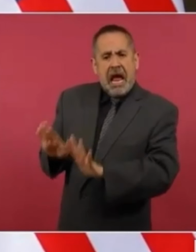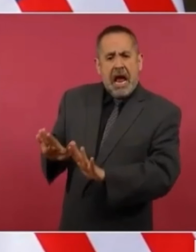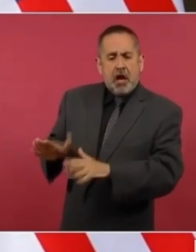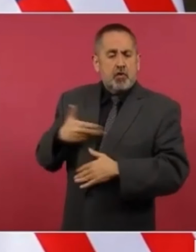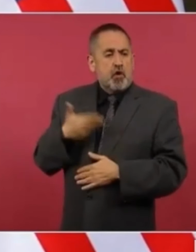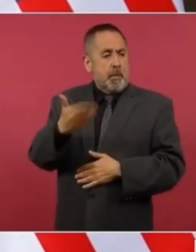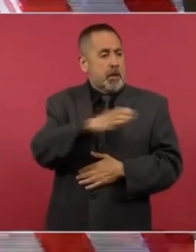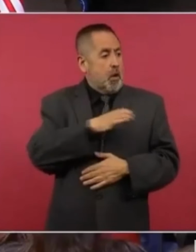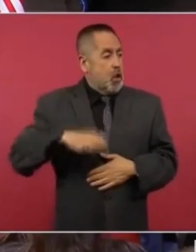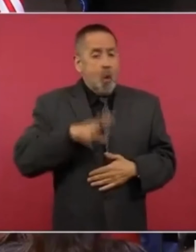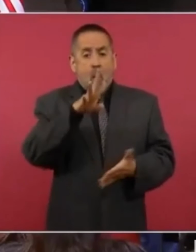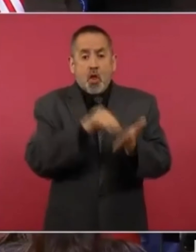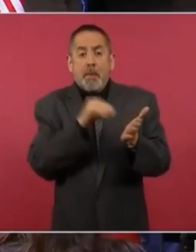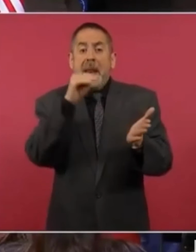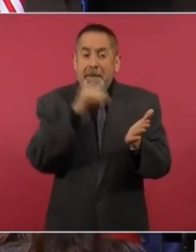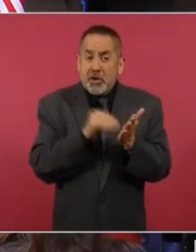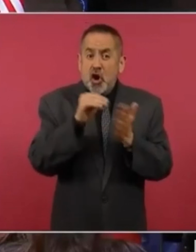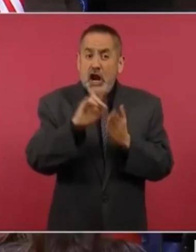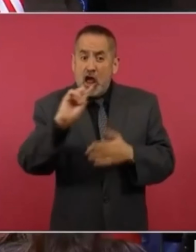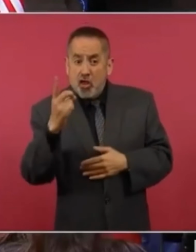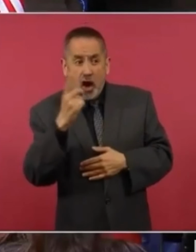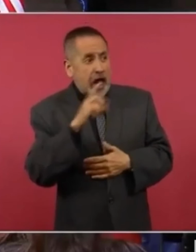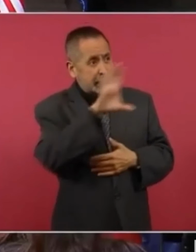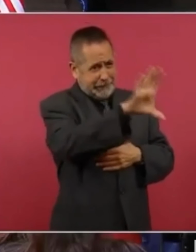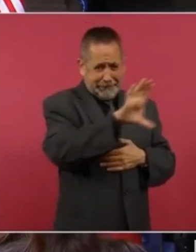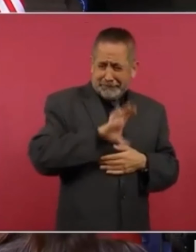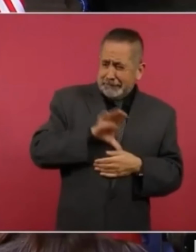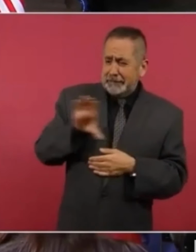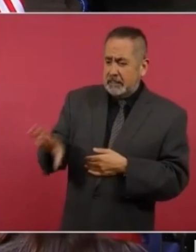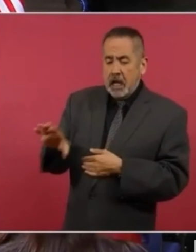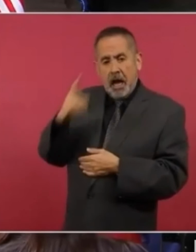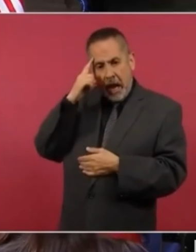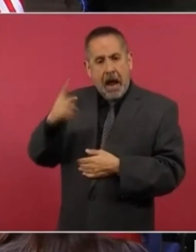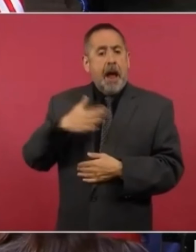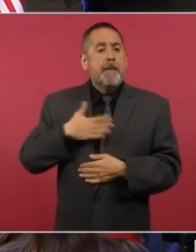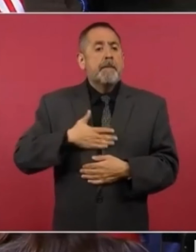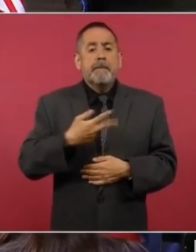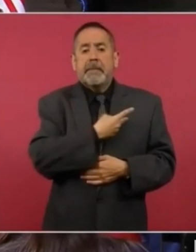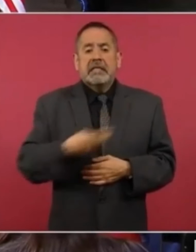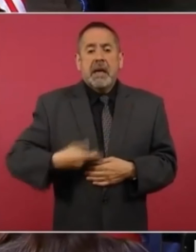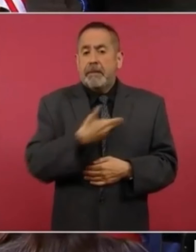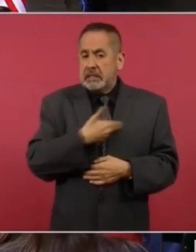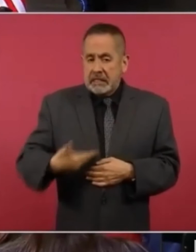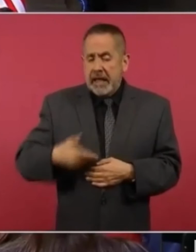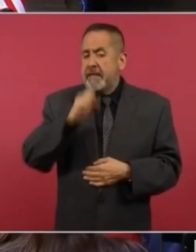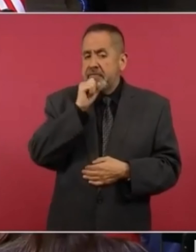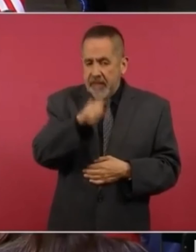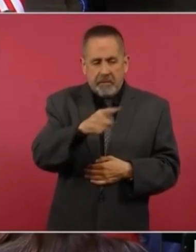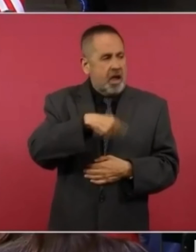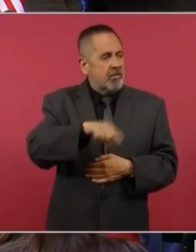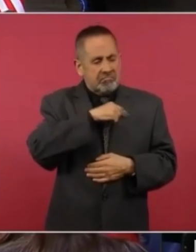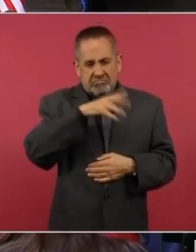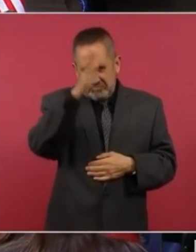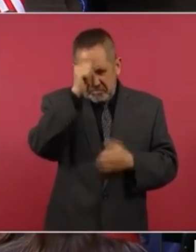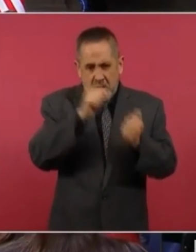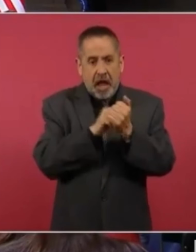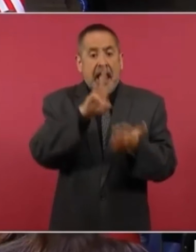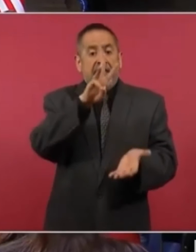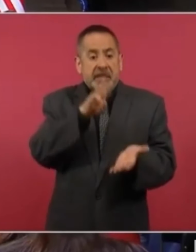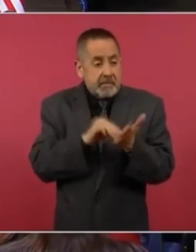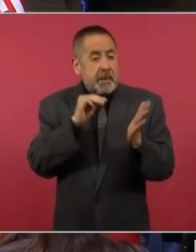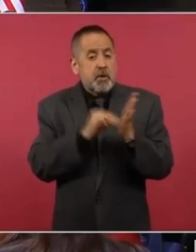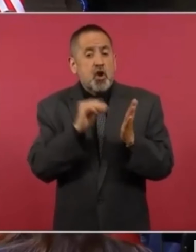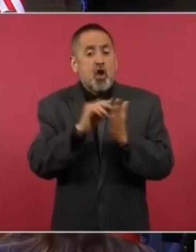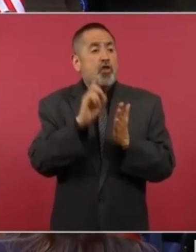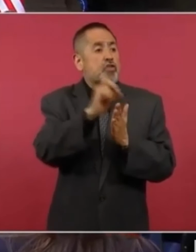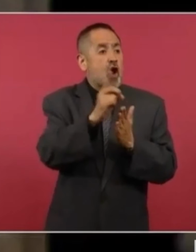Congreso $4,000 millones para esta iniciativa. Nuestra vicepresidenta también ha acordado $3,000 millones